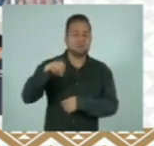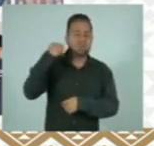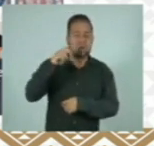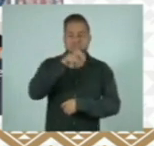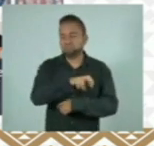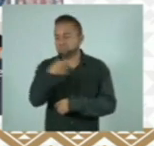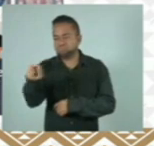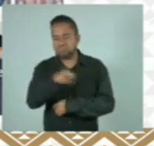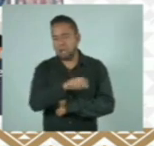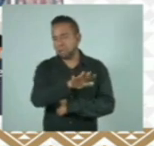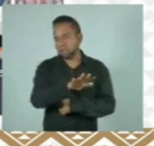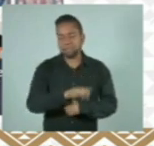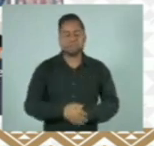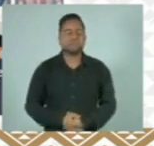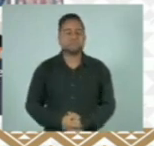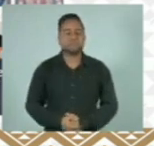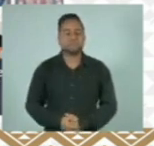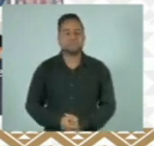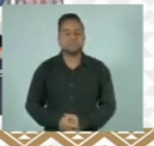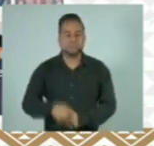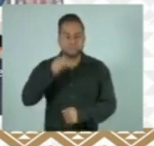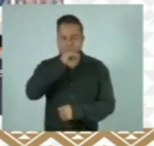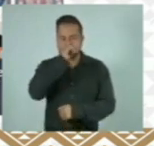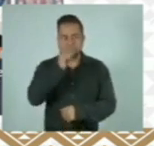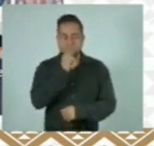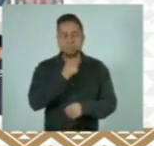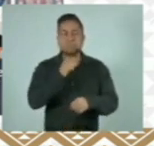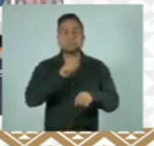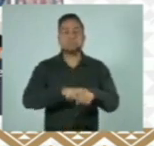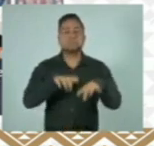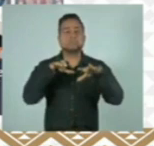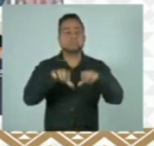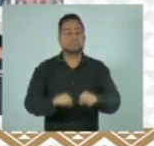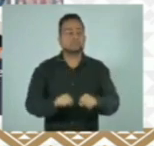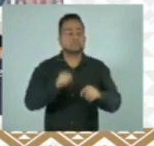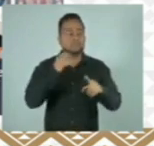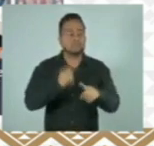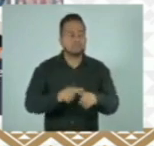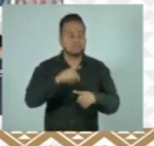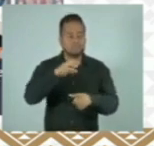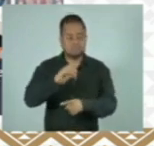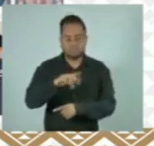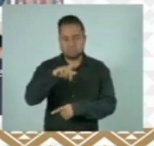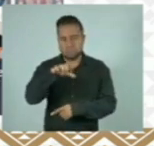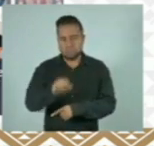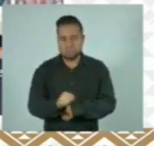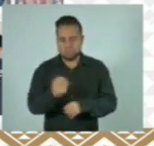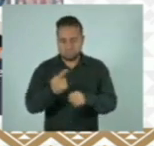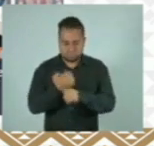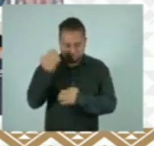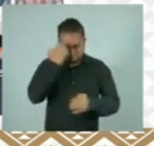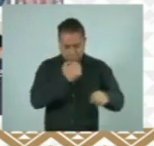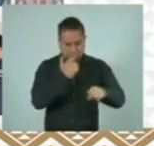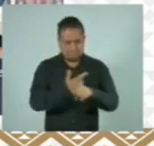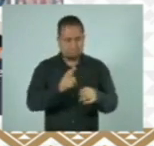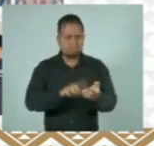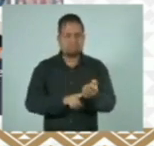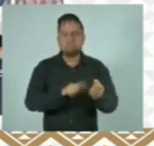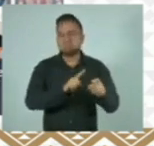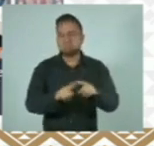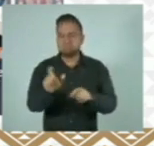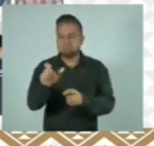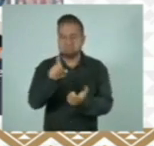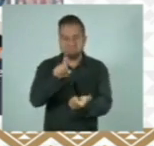Oaxaca. Oaxaca de Juárez, la Policía Estatal llevó a cabo el aseguramiento y detención de Carlos N. y realizaron una inspección, se localizaron diversas tarjetas de